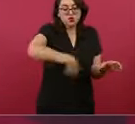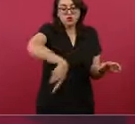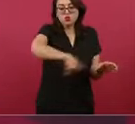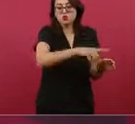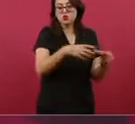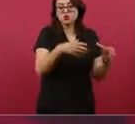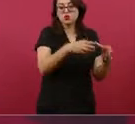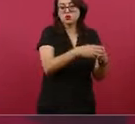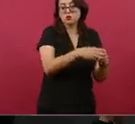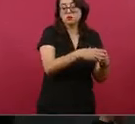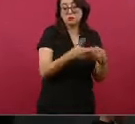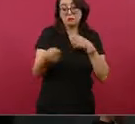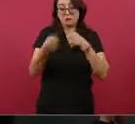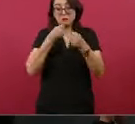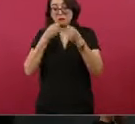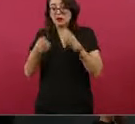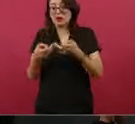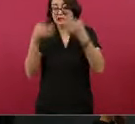excepciones.